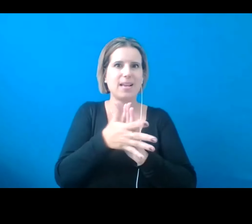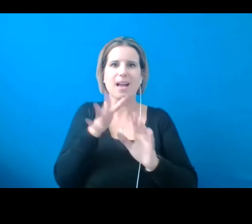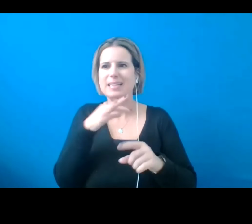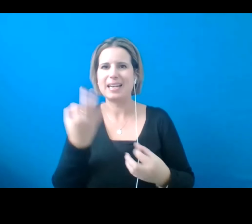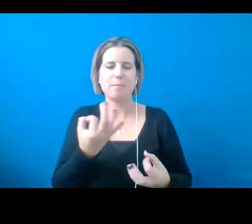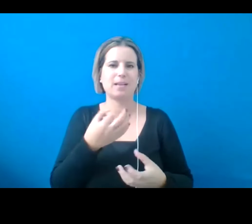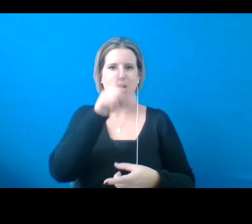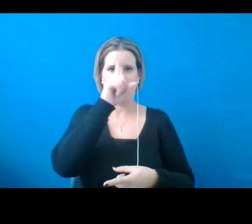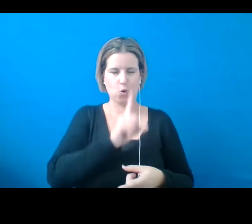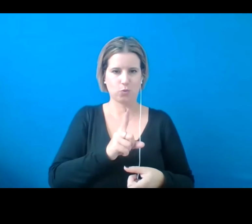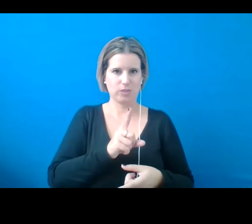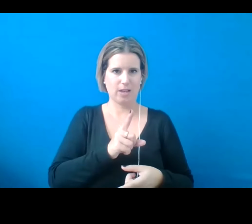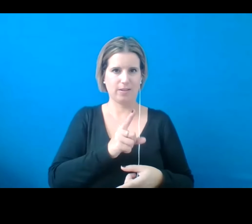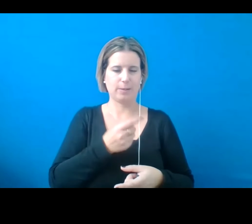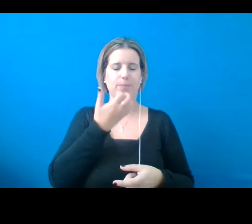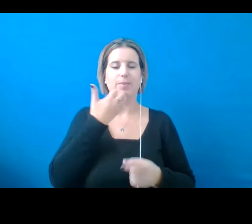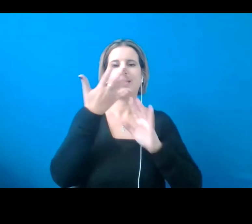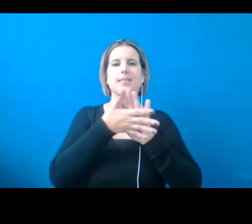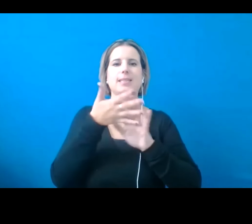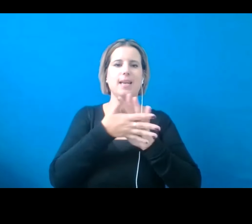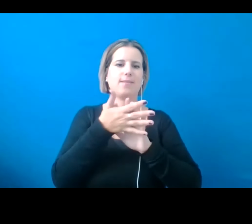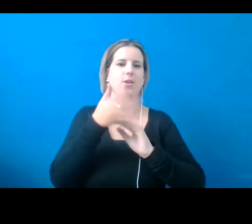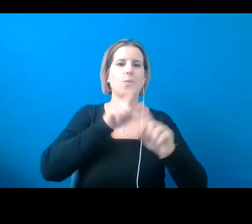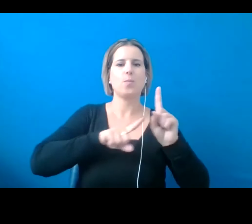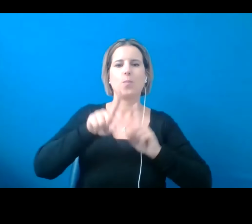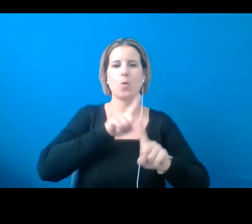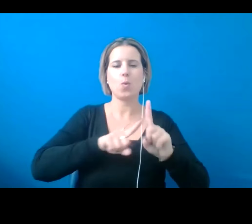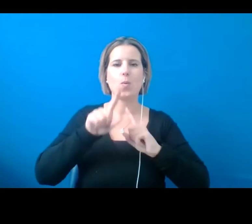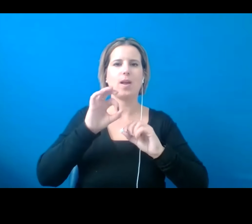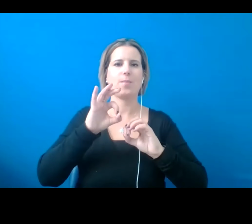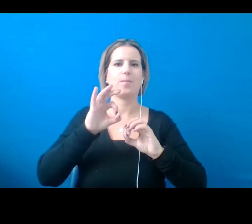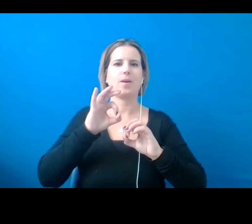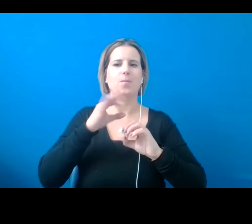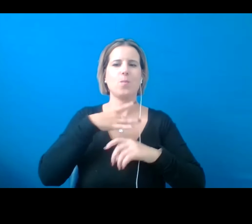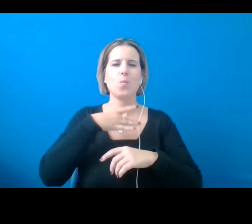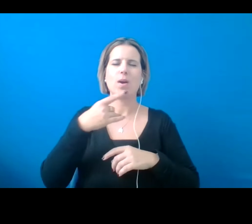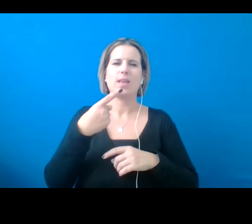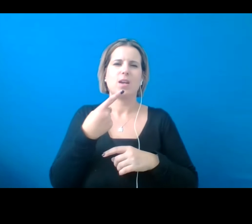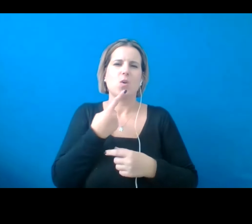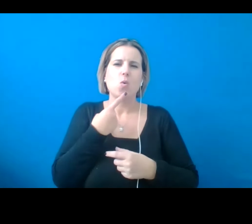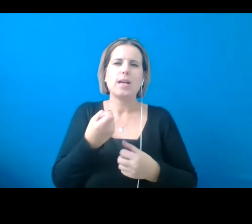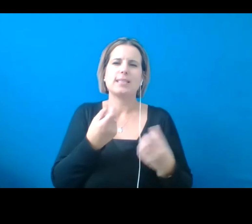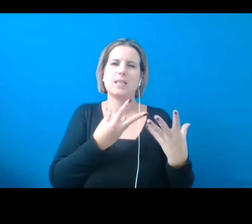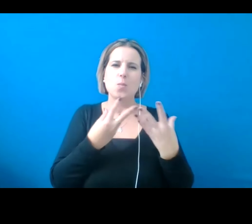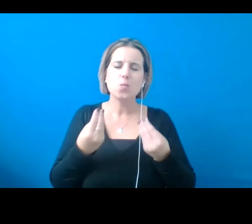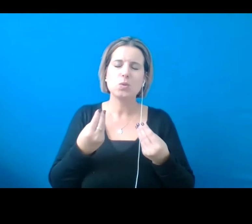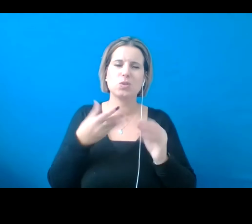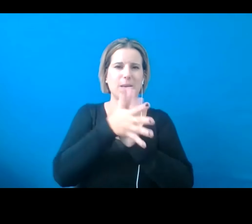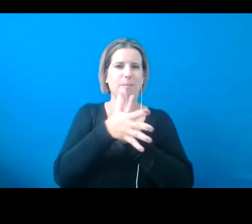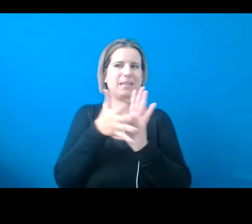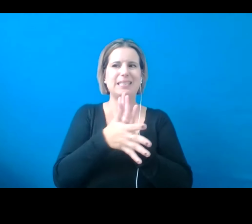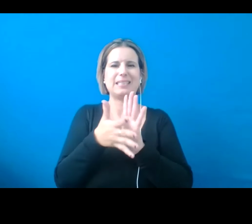hablando de problemas somáticos les puede llegar a costar mucho explicar lo que les ocurre